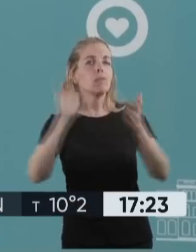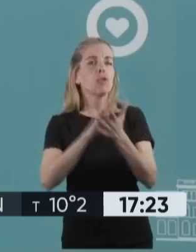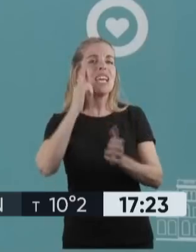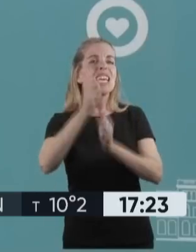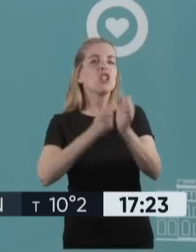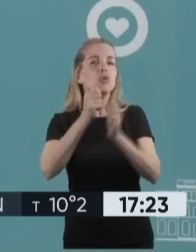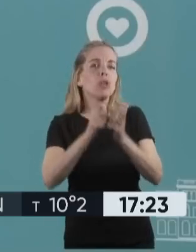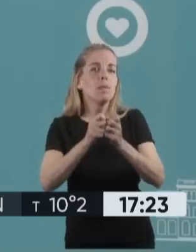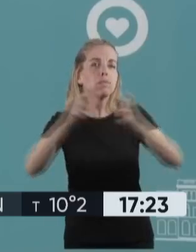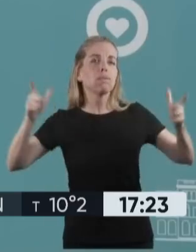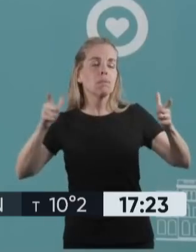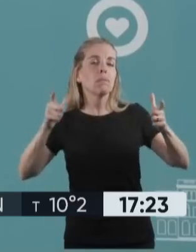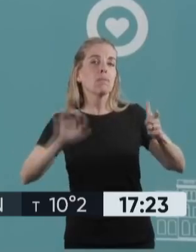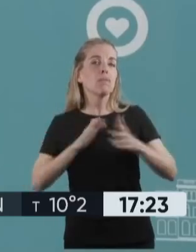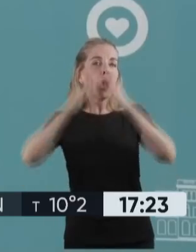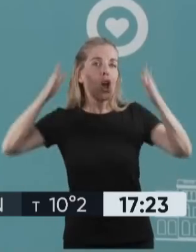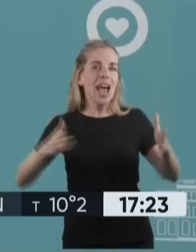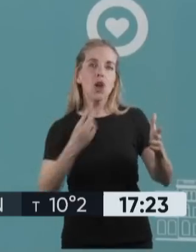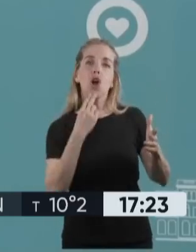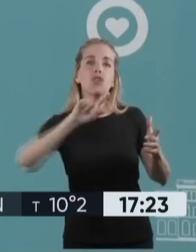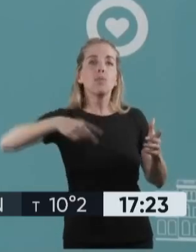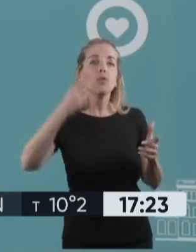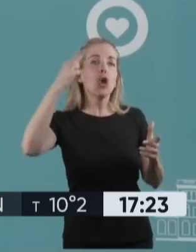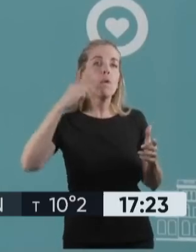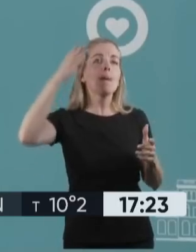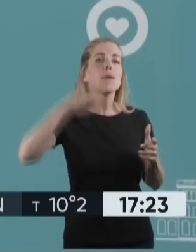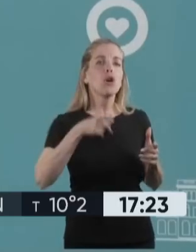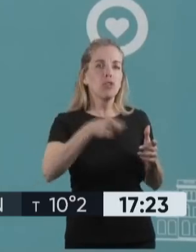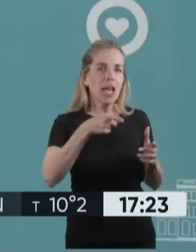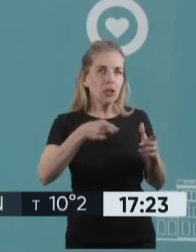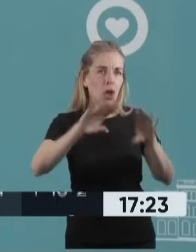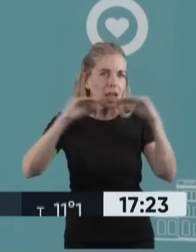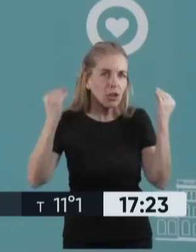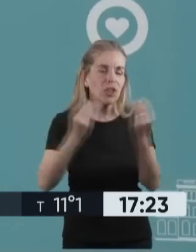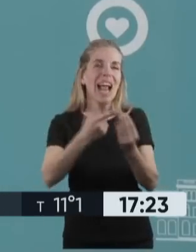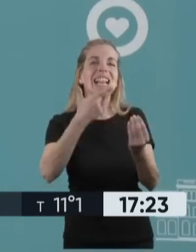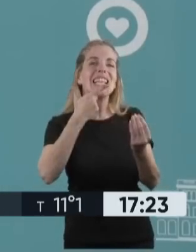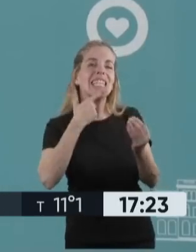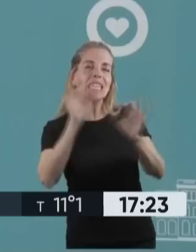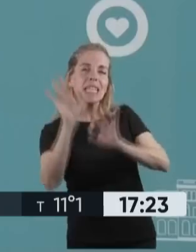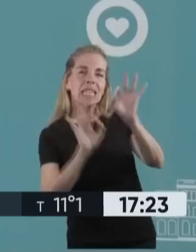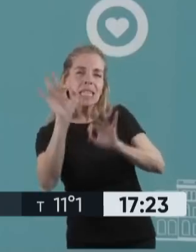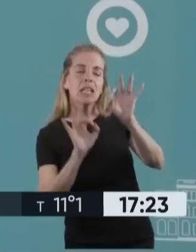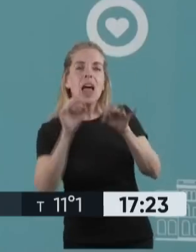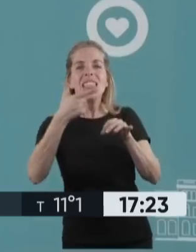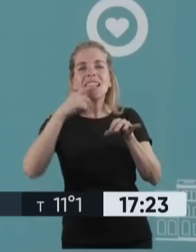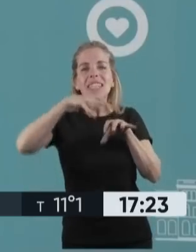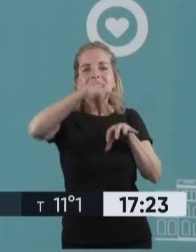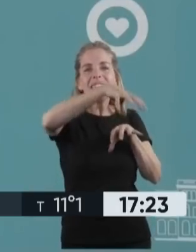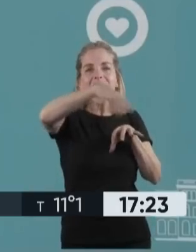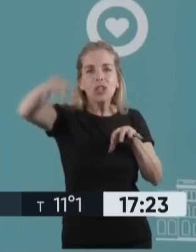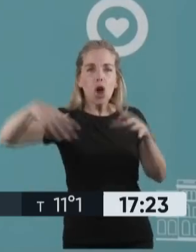creció interanualmente 11,9 de las 17 mediciones, de los 17 sectores